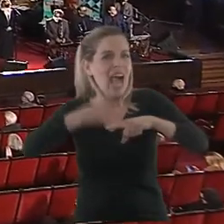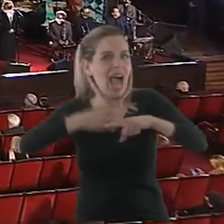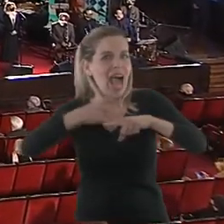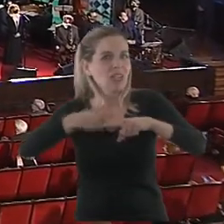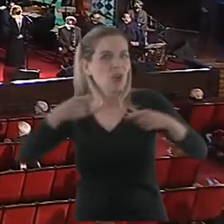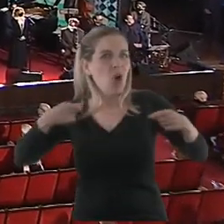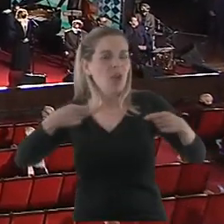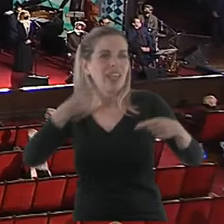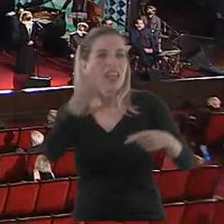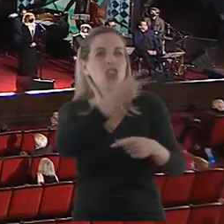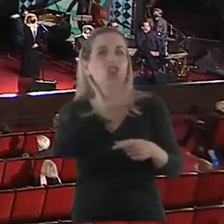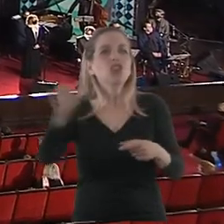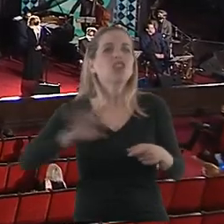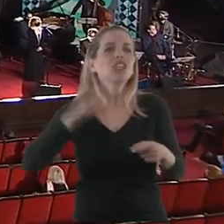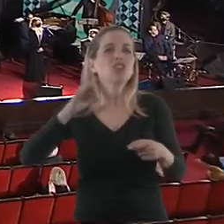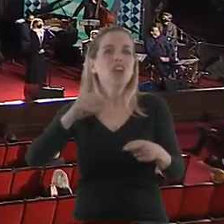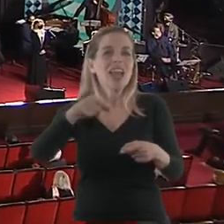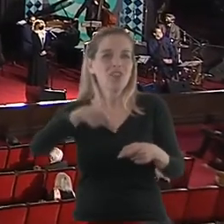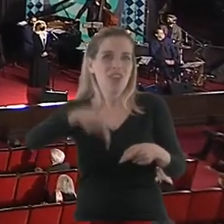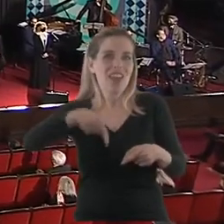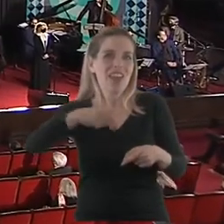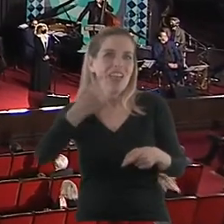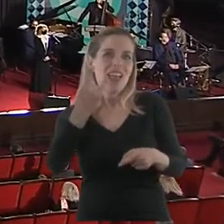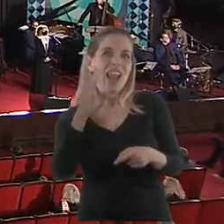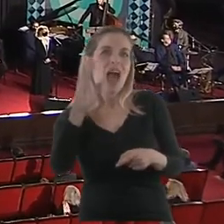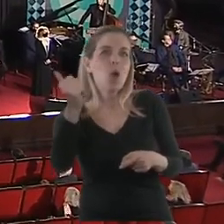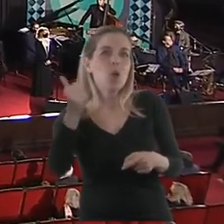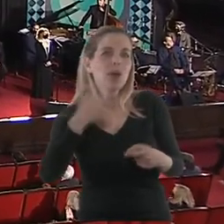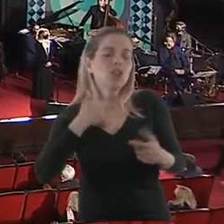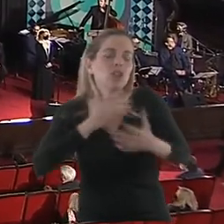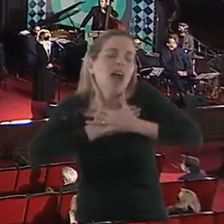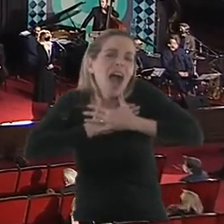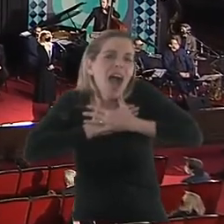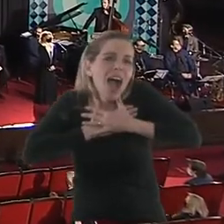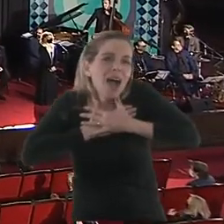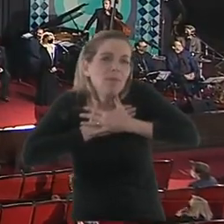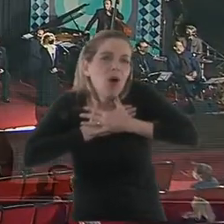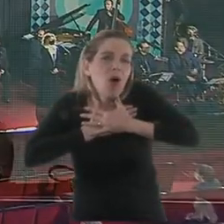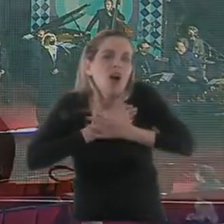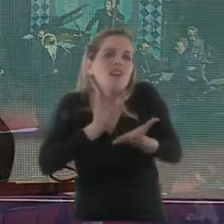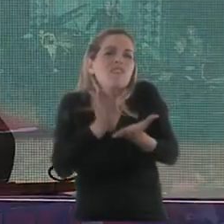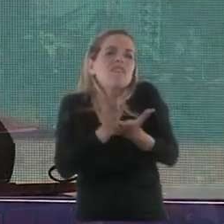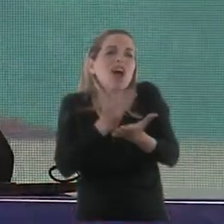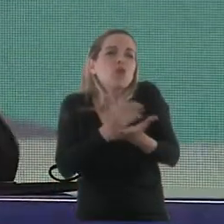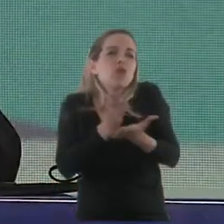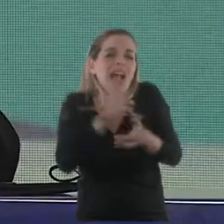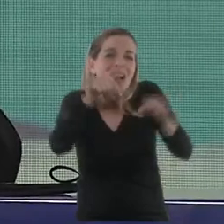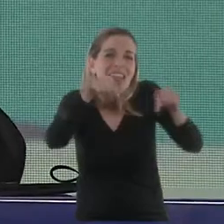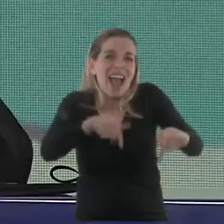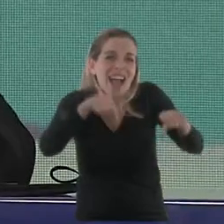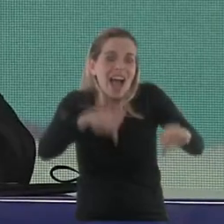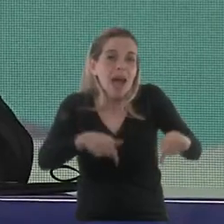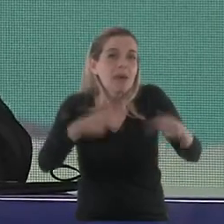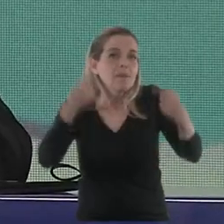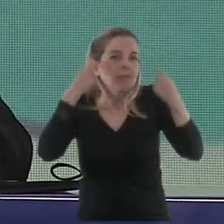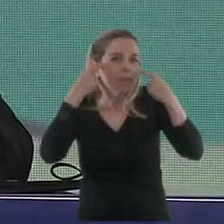200 años de vida de la universidad que más amo, a la que todo le debo.